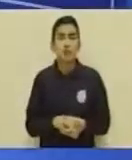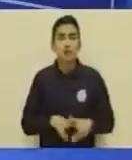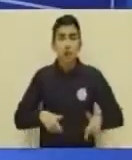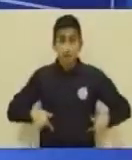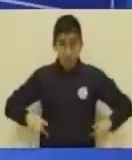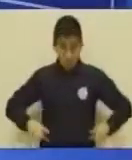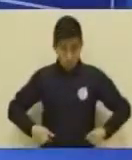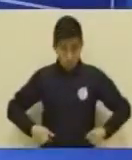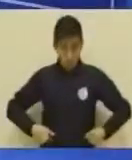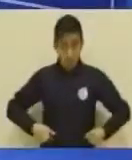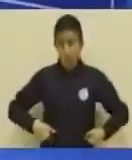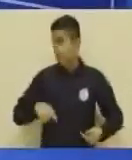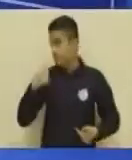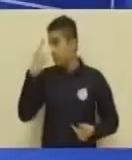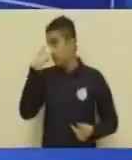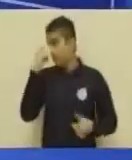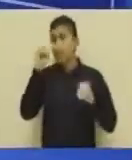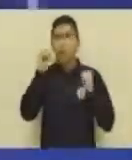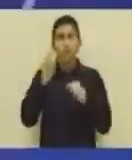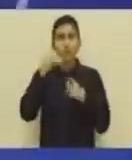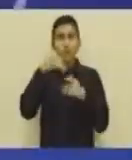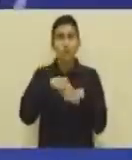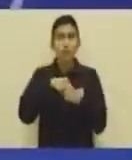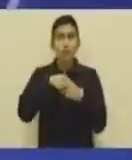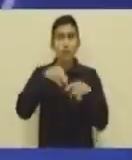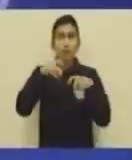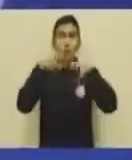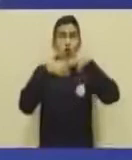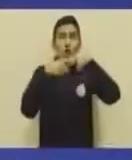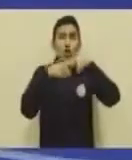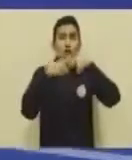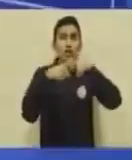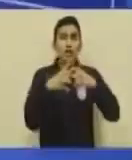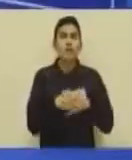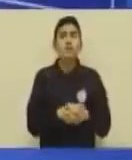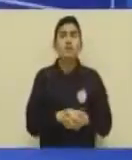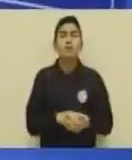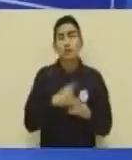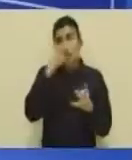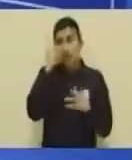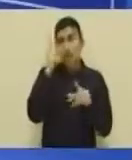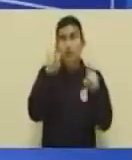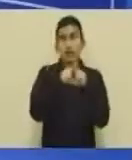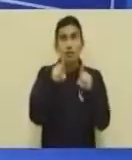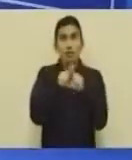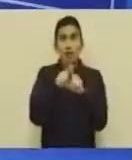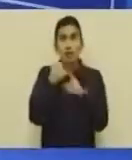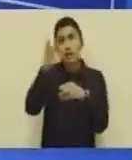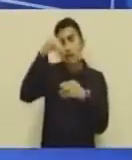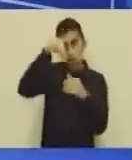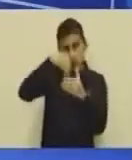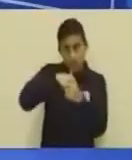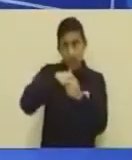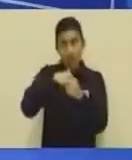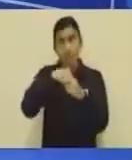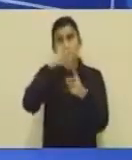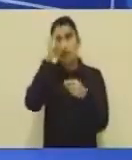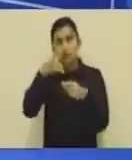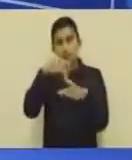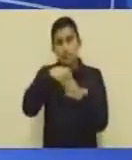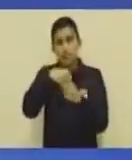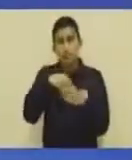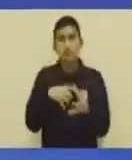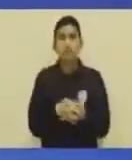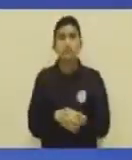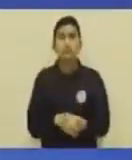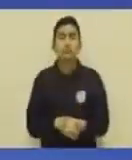cintura, para las rodillas, y también incluimos ejercicios